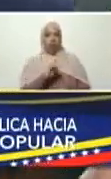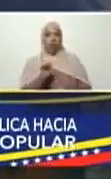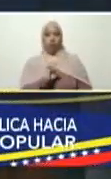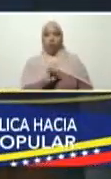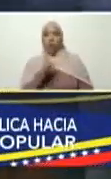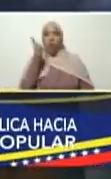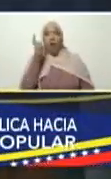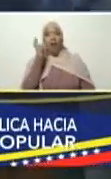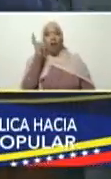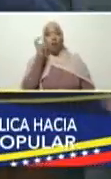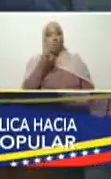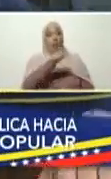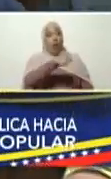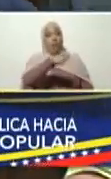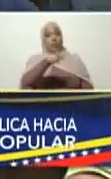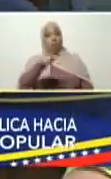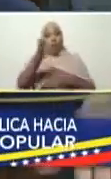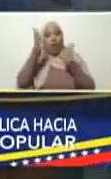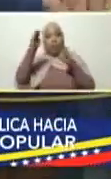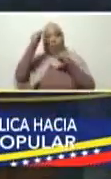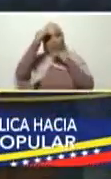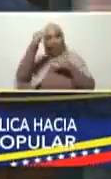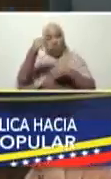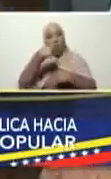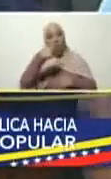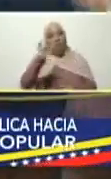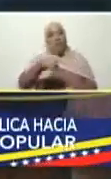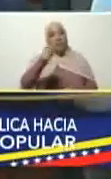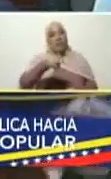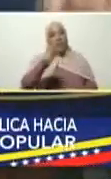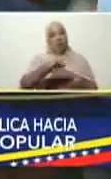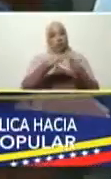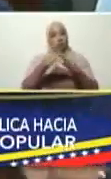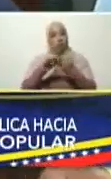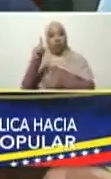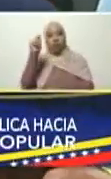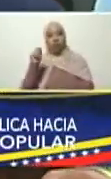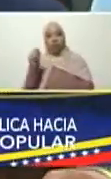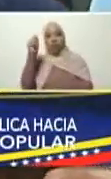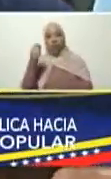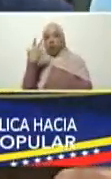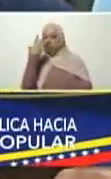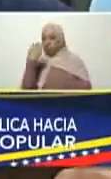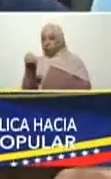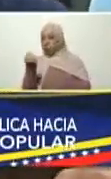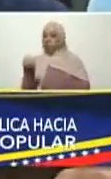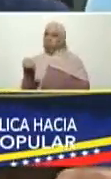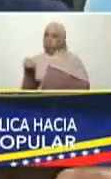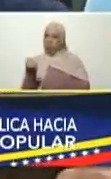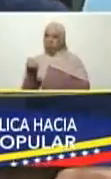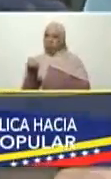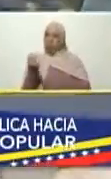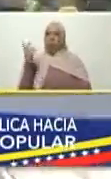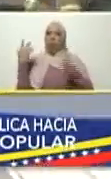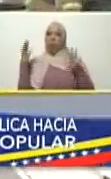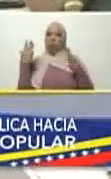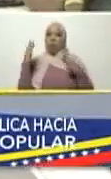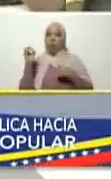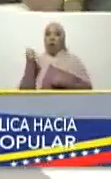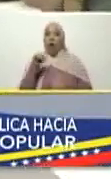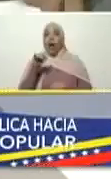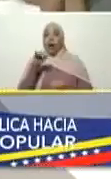para saber qué es lo que tiene que hacer en el territorio. Que cualquier diputado, que cualquier diputada entienda que en el territorio de una comuna hay un